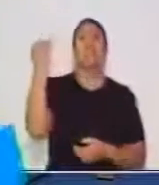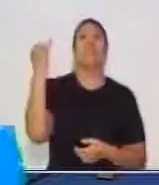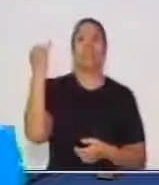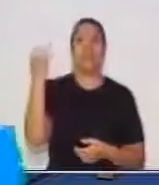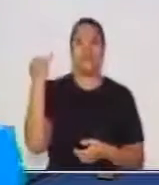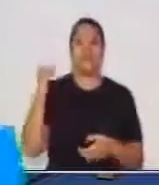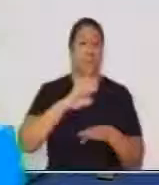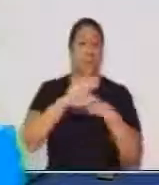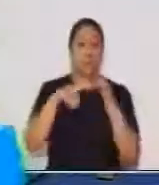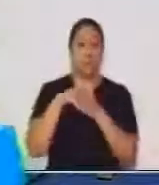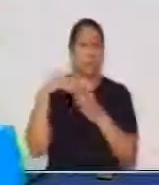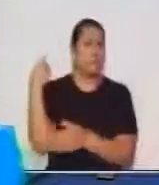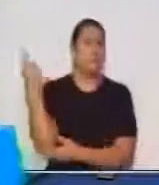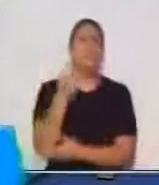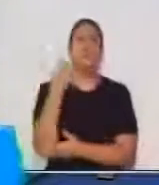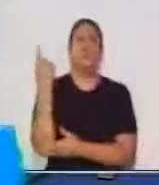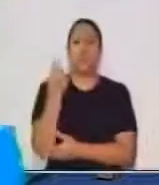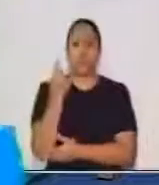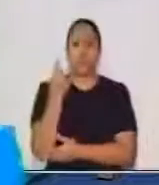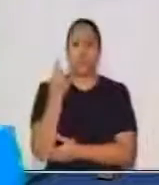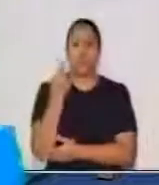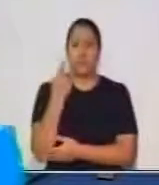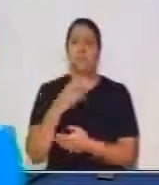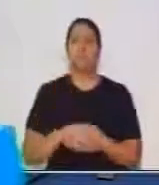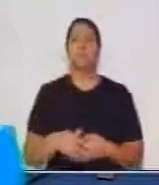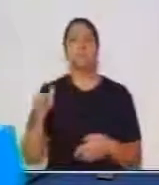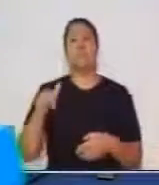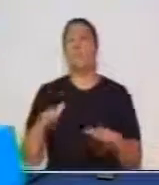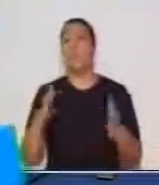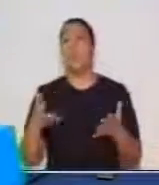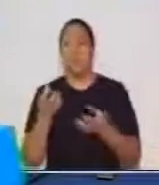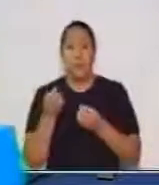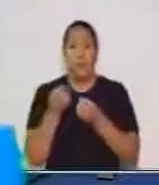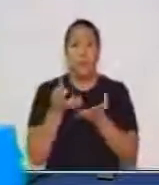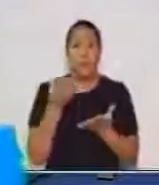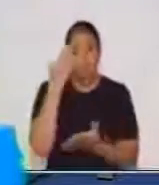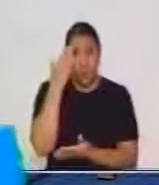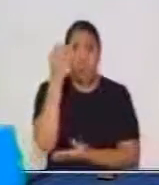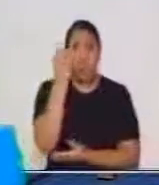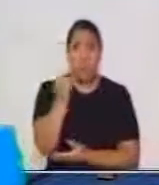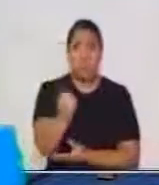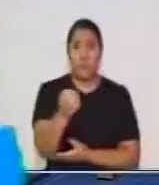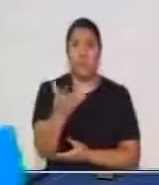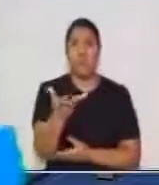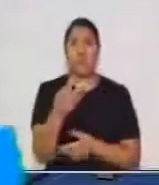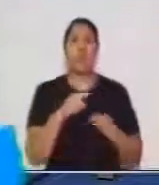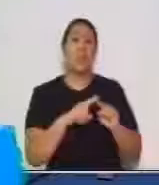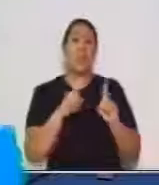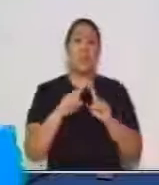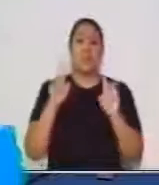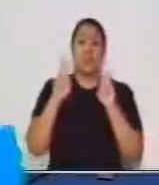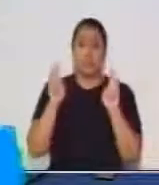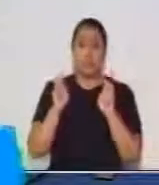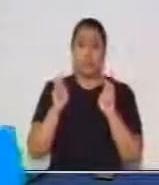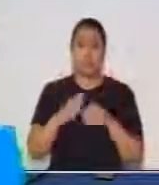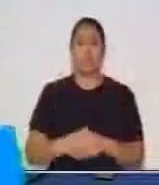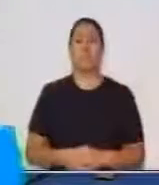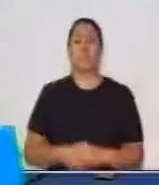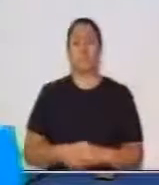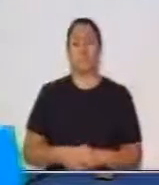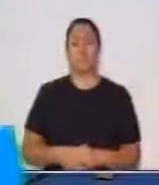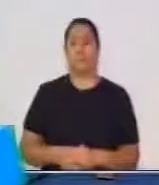para desarrollar sus opiniones sobre determinada materia. No existen dentro de la mesa redonda